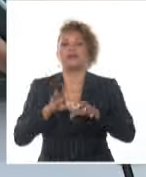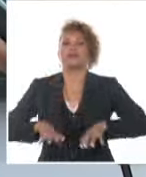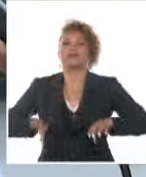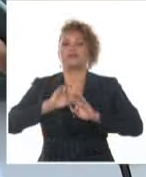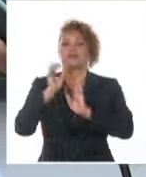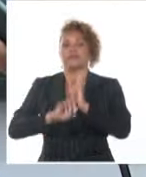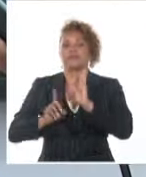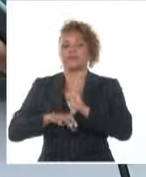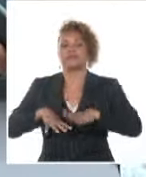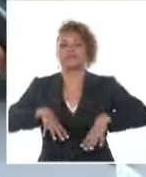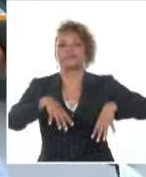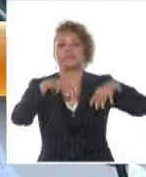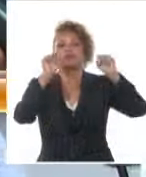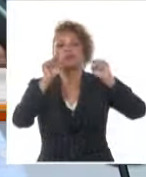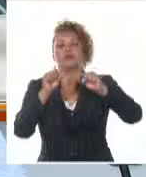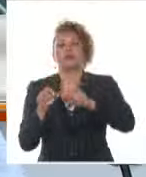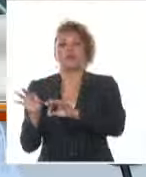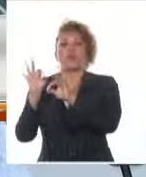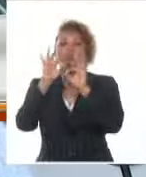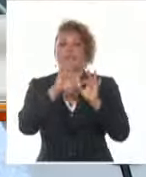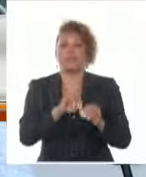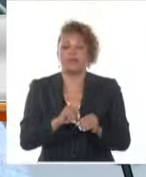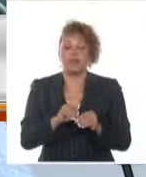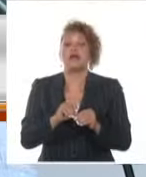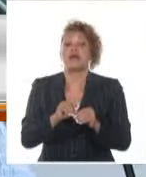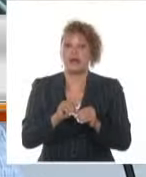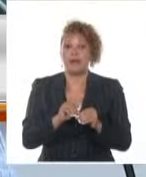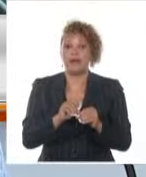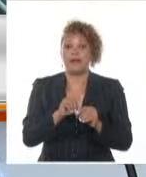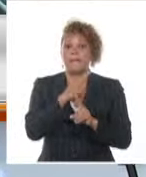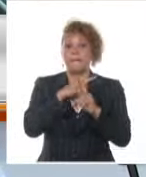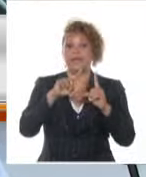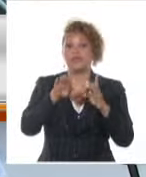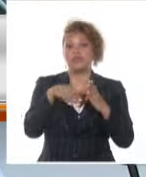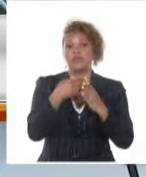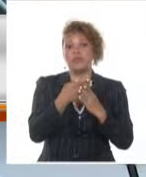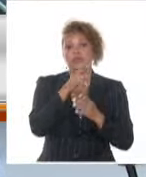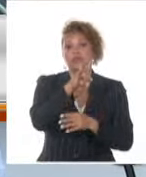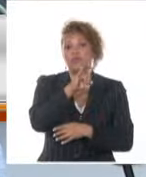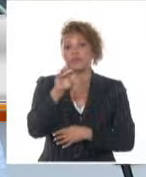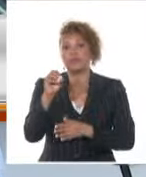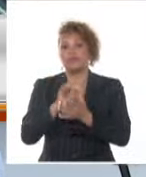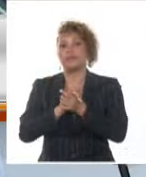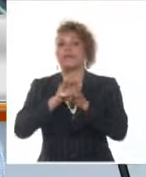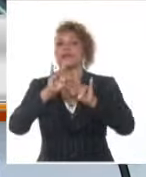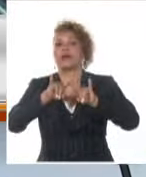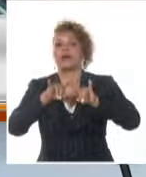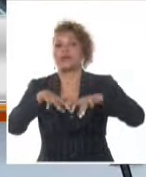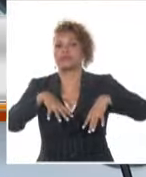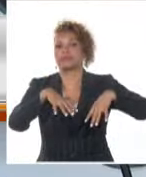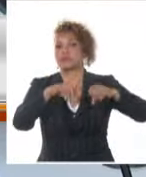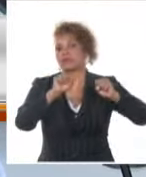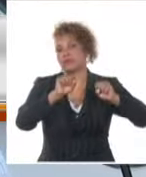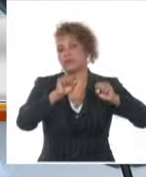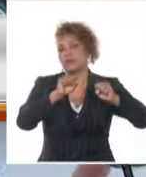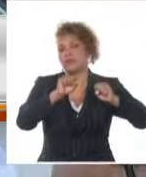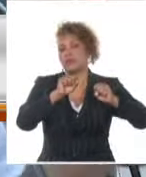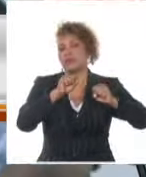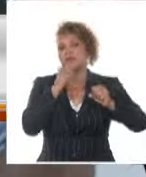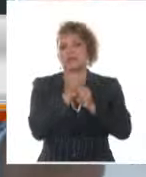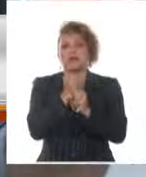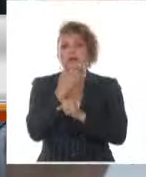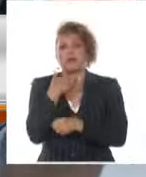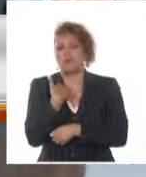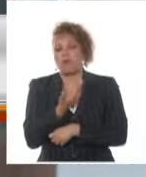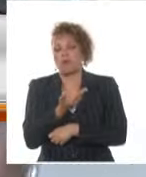afectación durante todo el día. Ahora, en el mediodía vamos a tener 900 megawatts. La estrategia que vamos a usar es